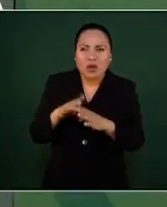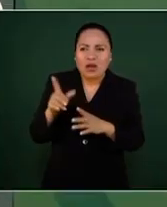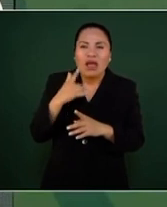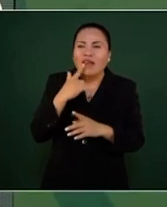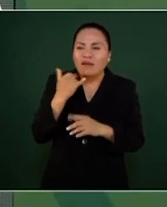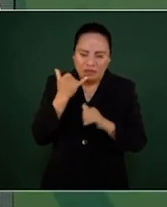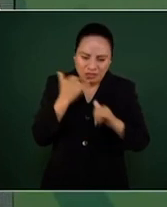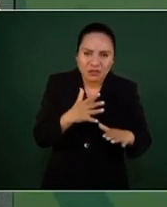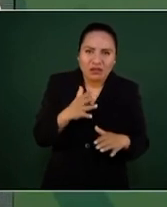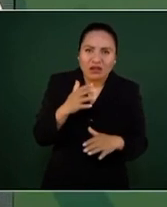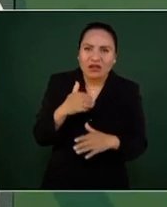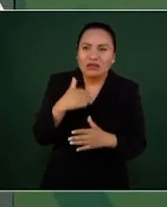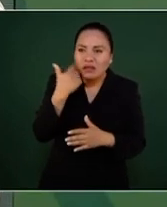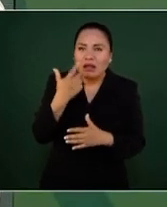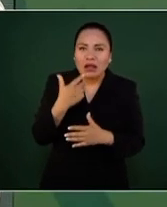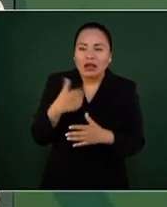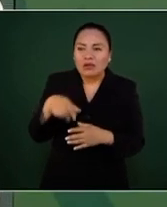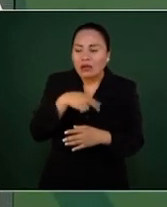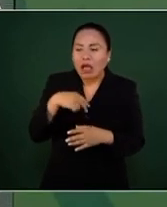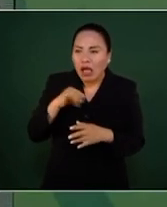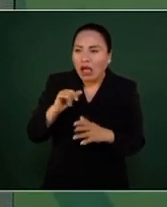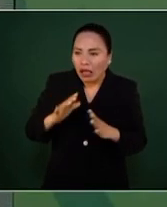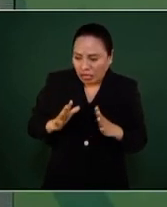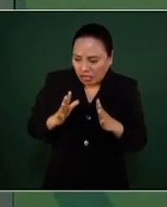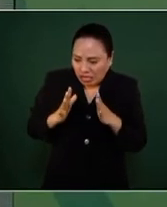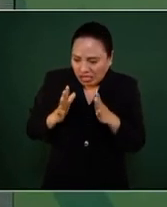evitando provocaciones.